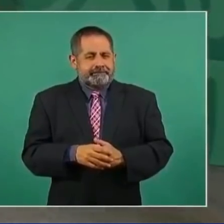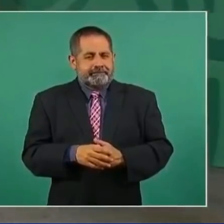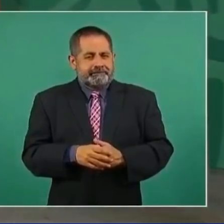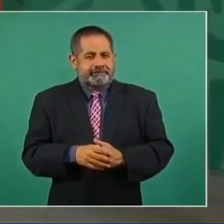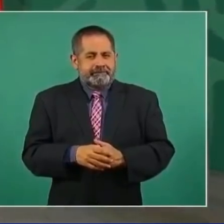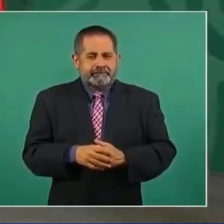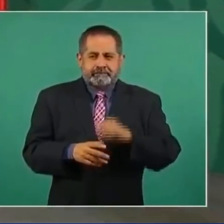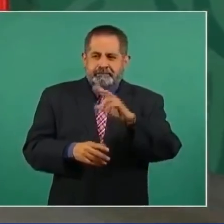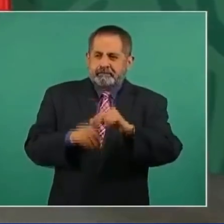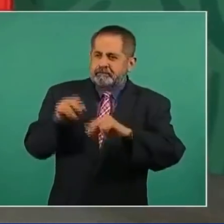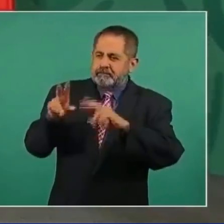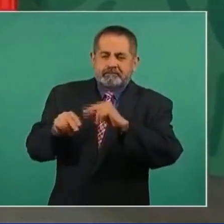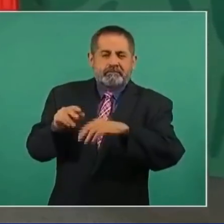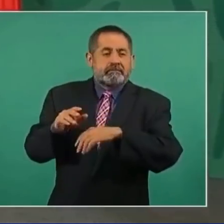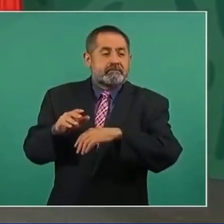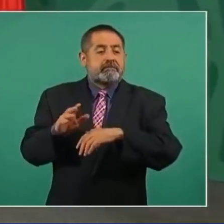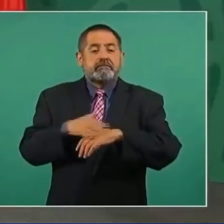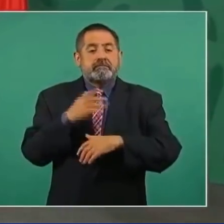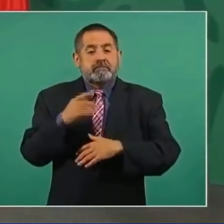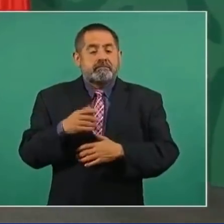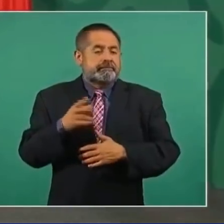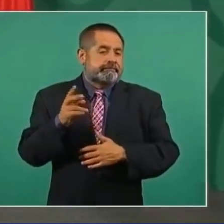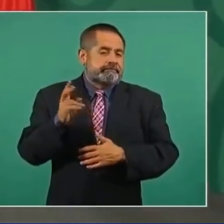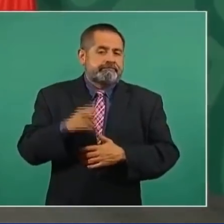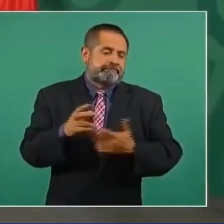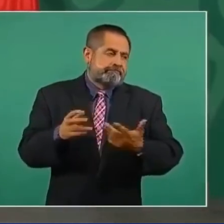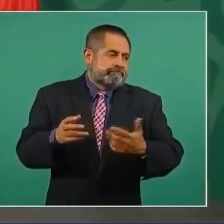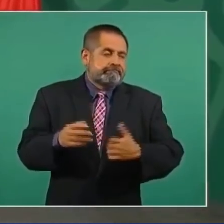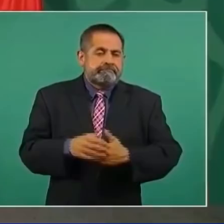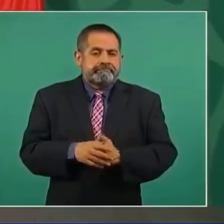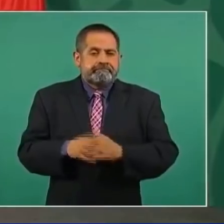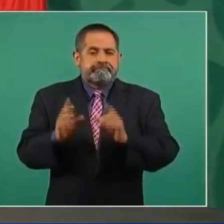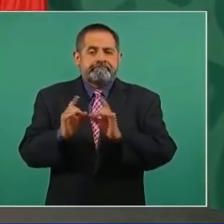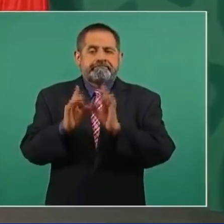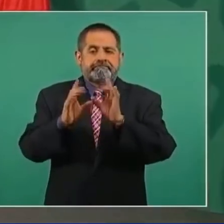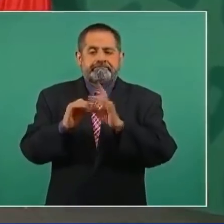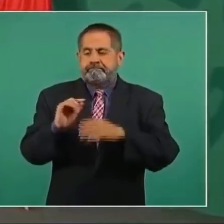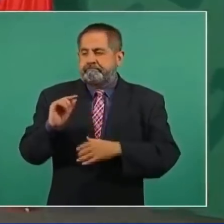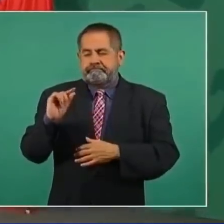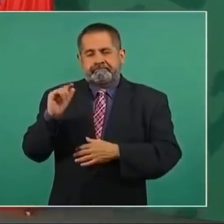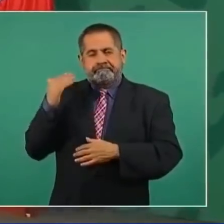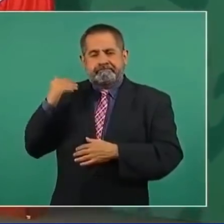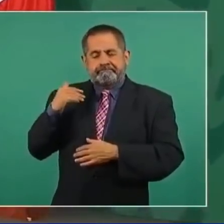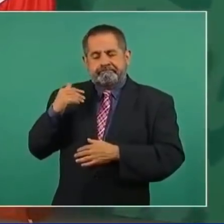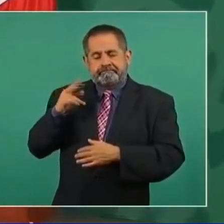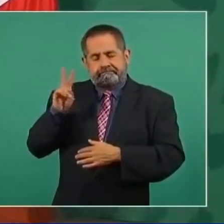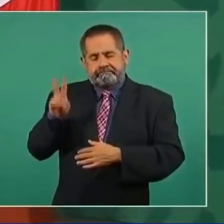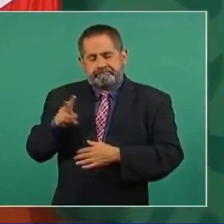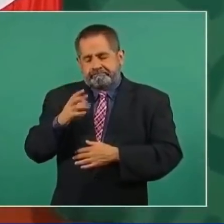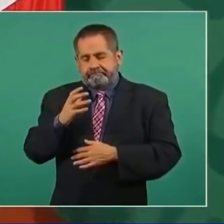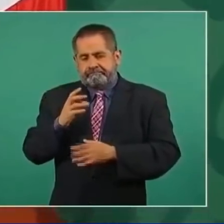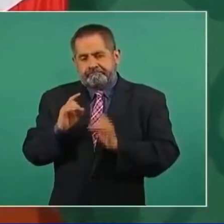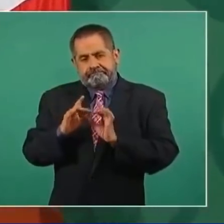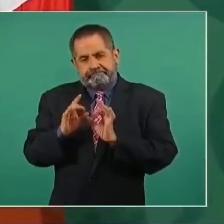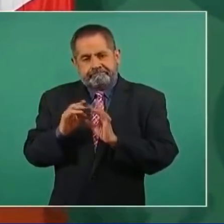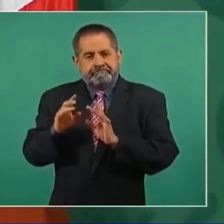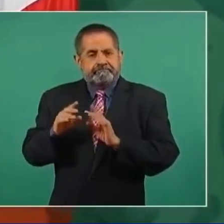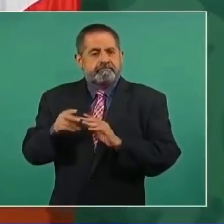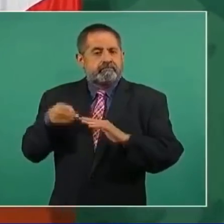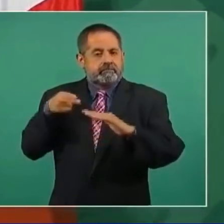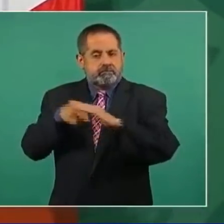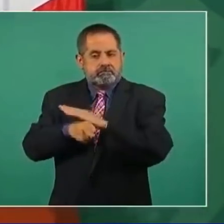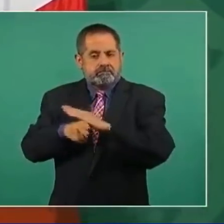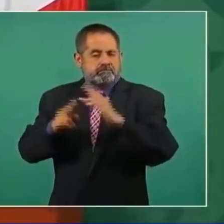se había originado este lamentable accidente, la desgracia del metro,